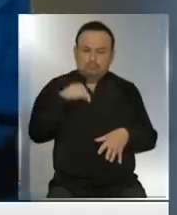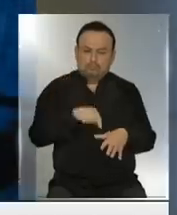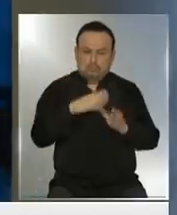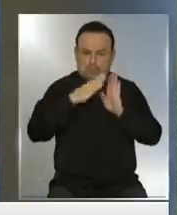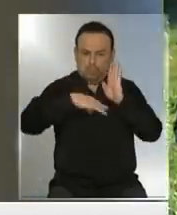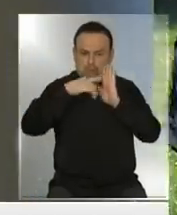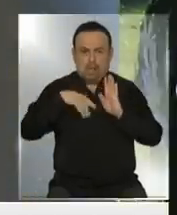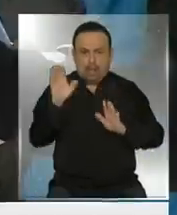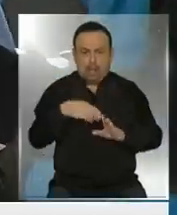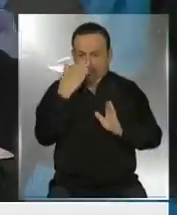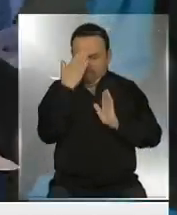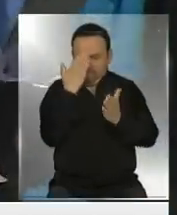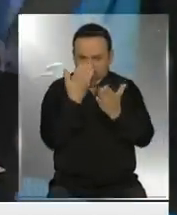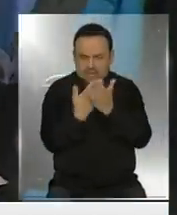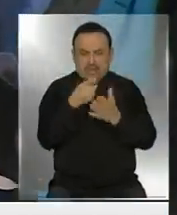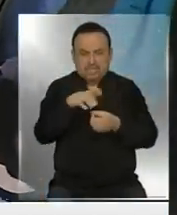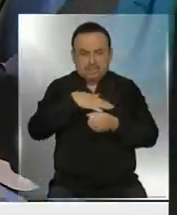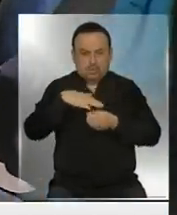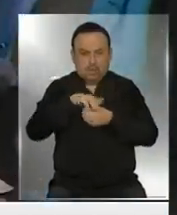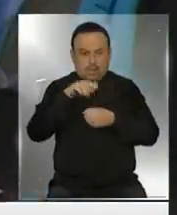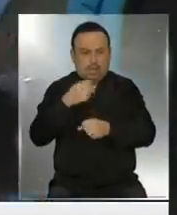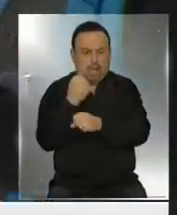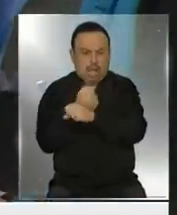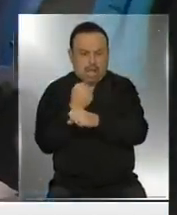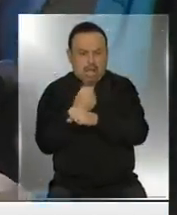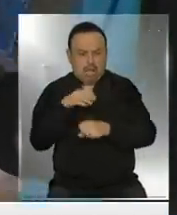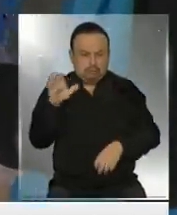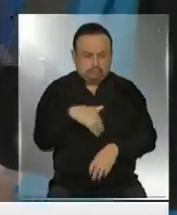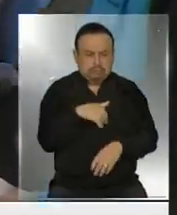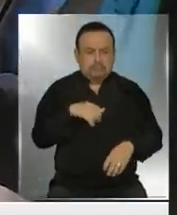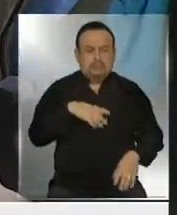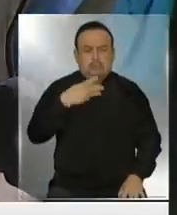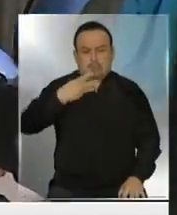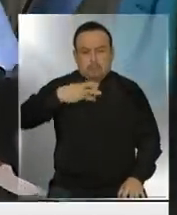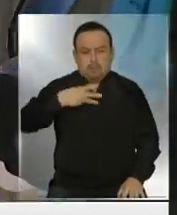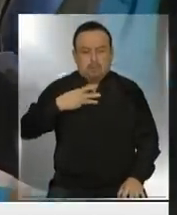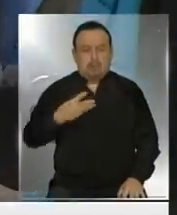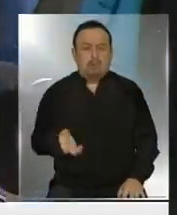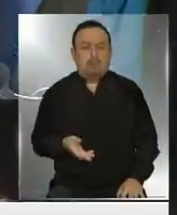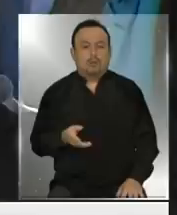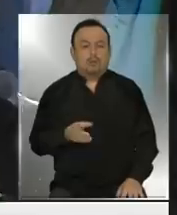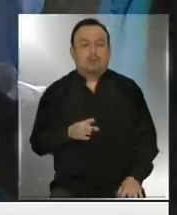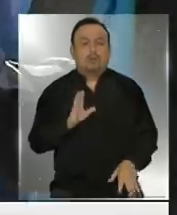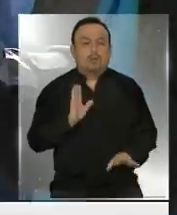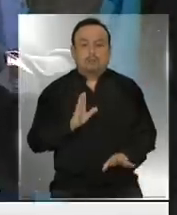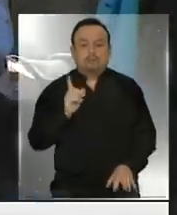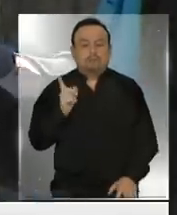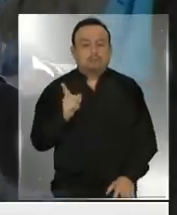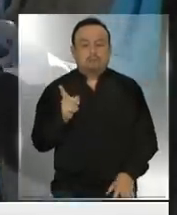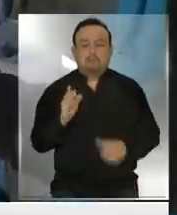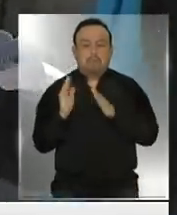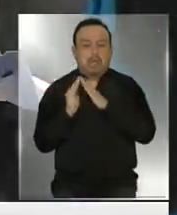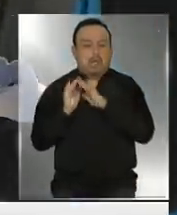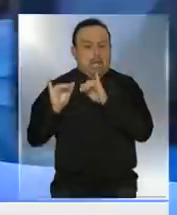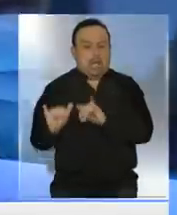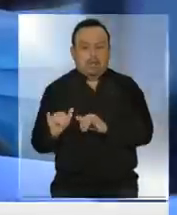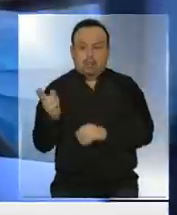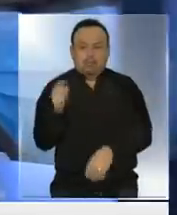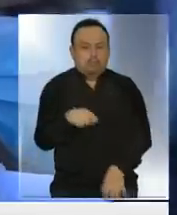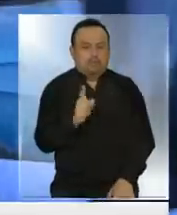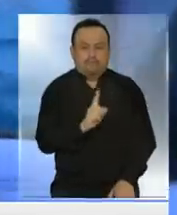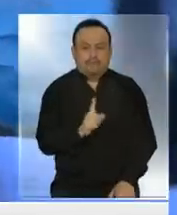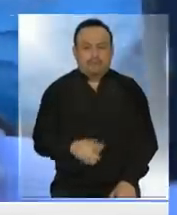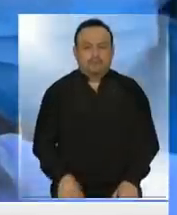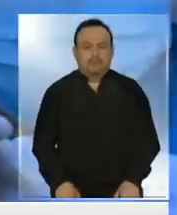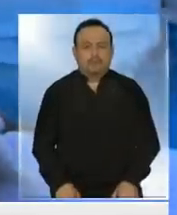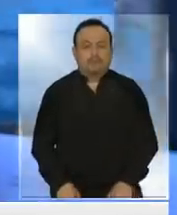a enfrentar esta situación con carabineros personal municipal en definitiva definitiva se quedó en su hogar y en definitiva